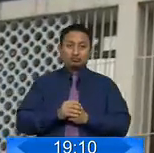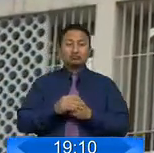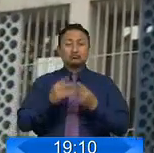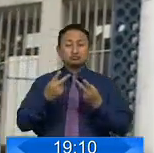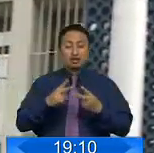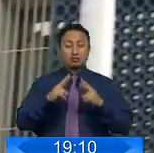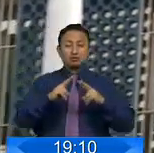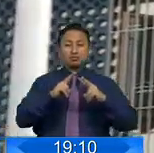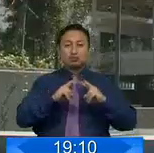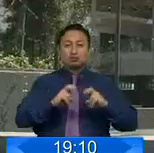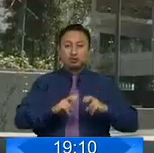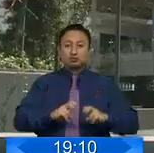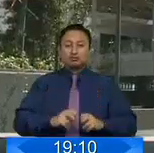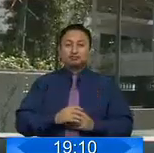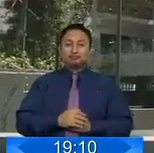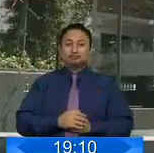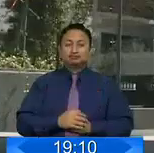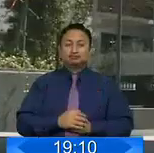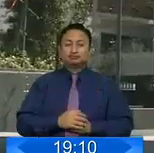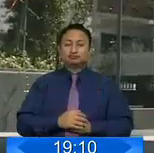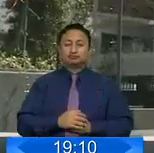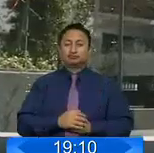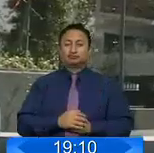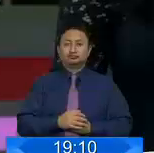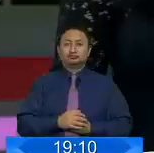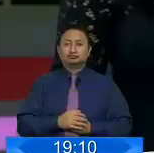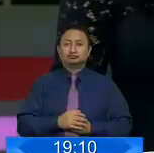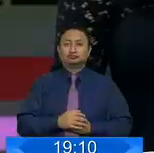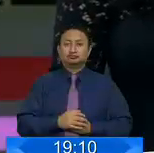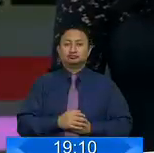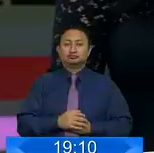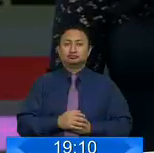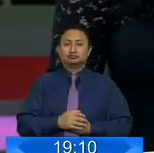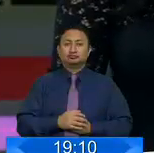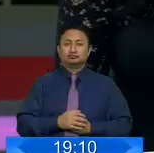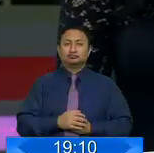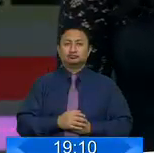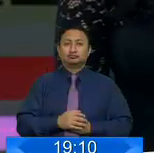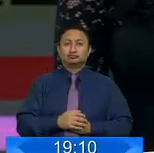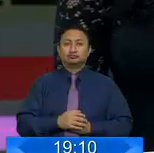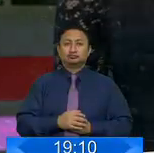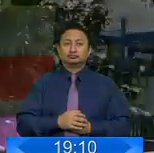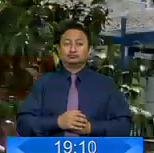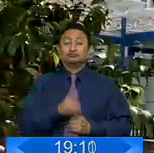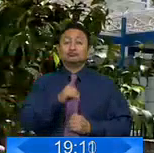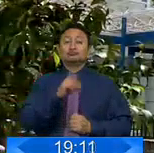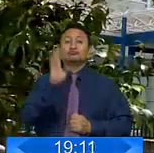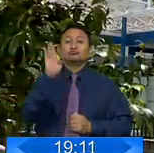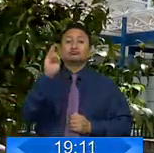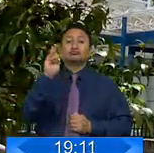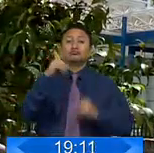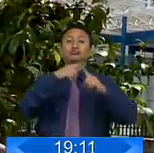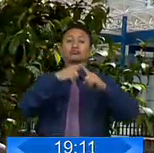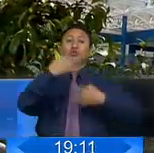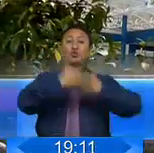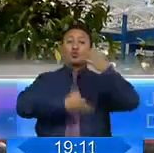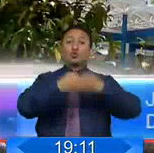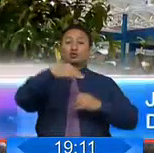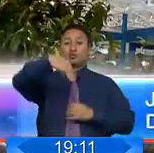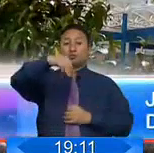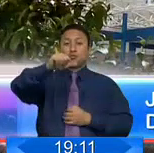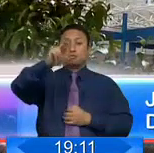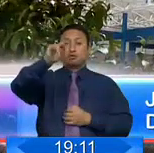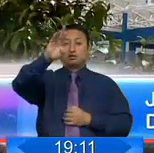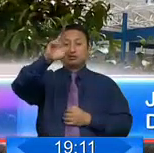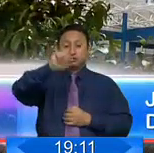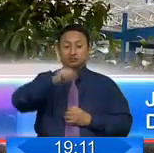General del Estado. Informó Javier Gallo. Jimmy Salazar, esposo de la ex jueza constitucional Pamela Martínez, tenía